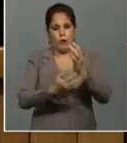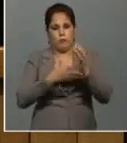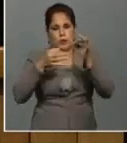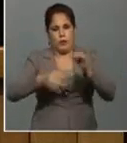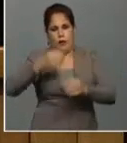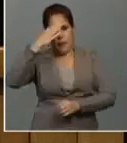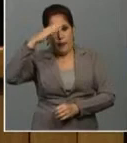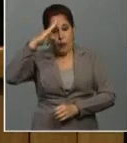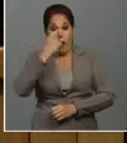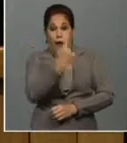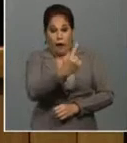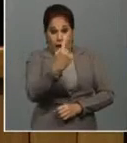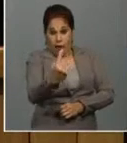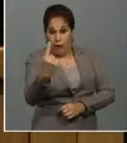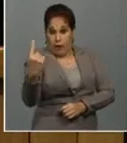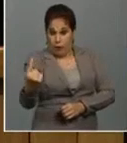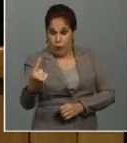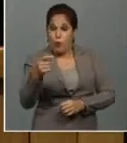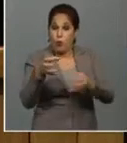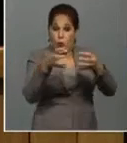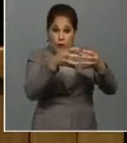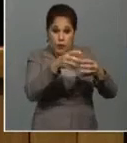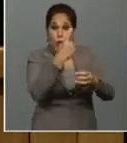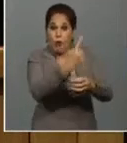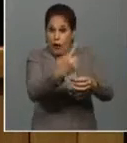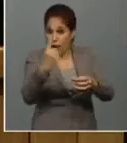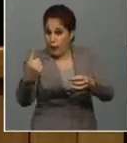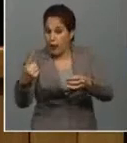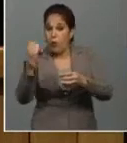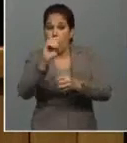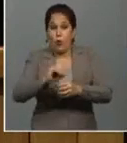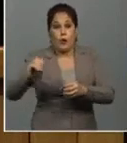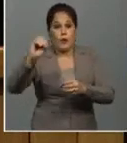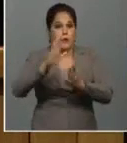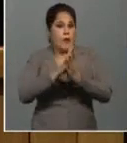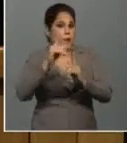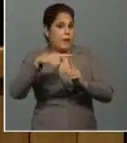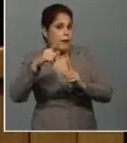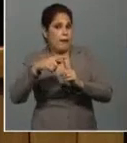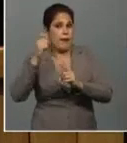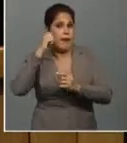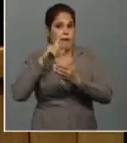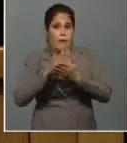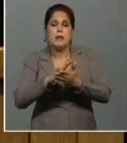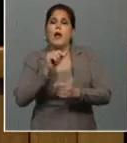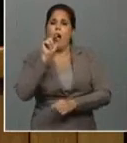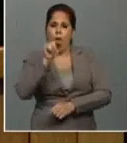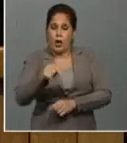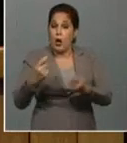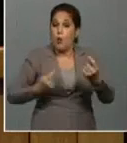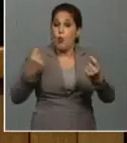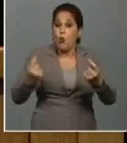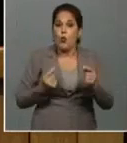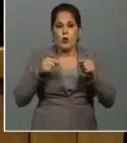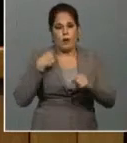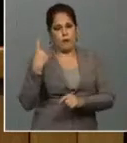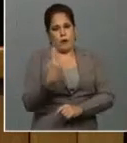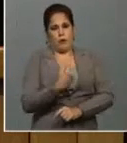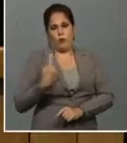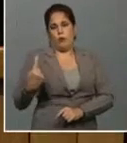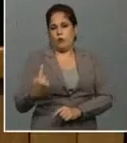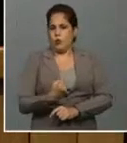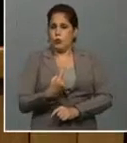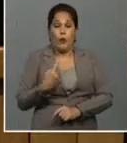cada persona cada colectivo cada organización de masas cuenta la batalla es nuestra